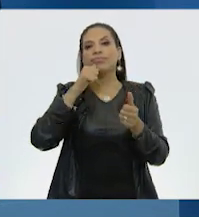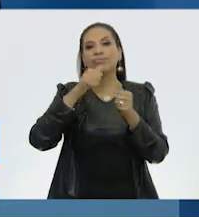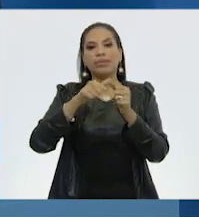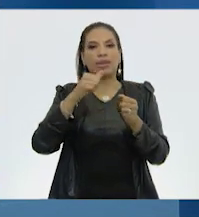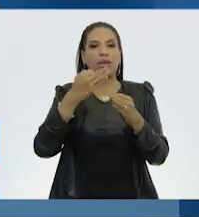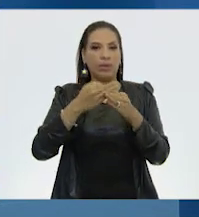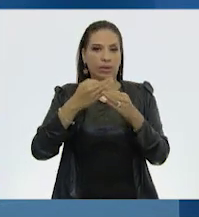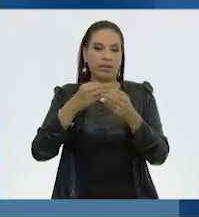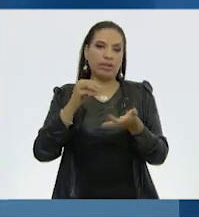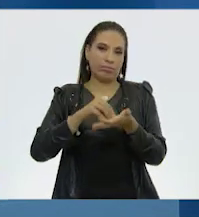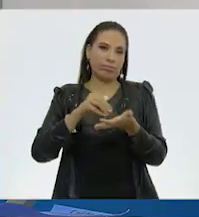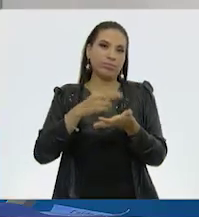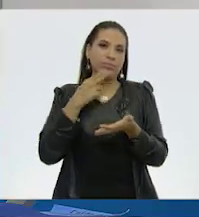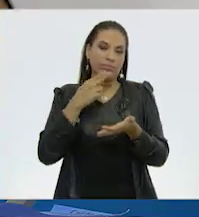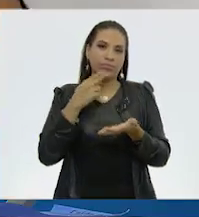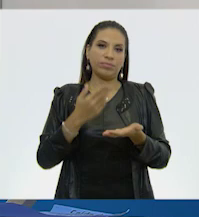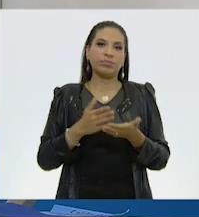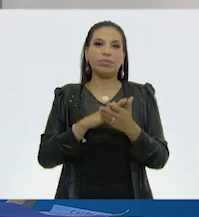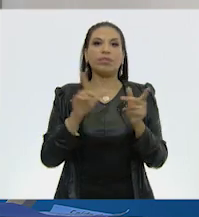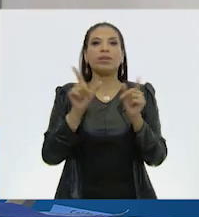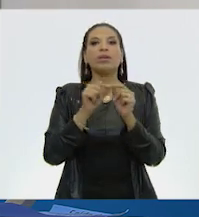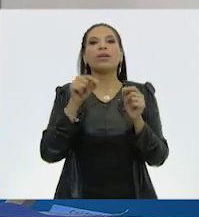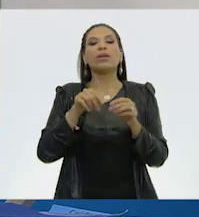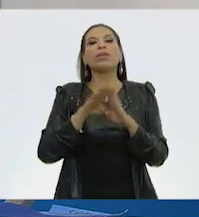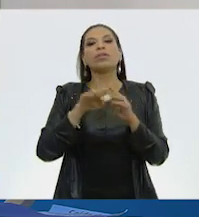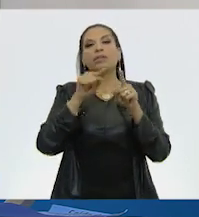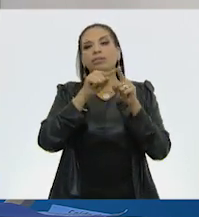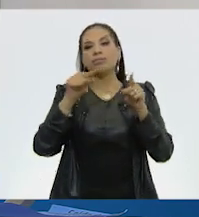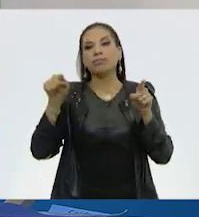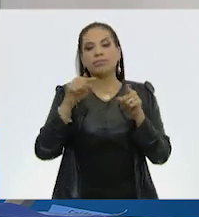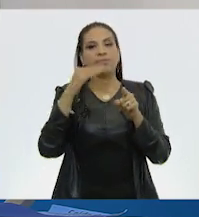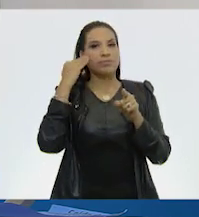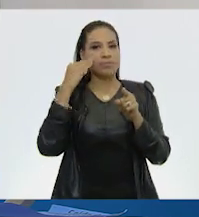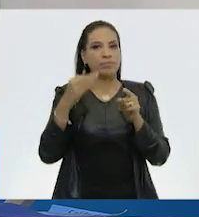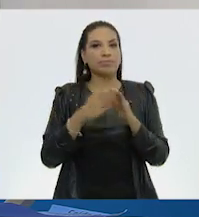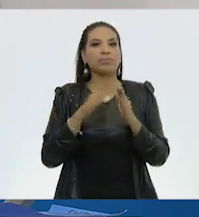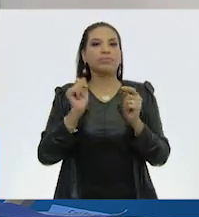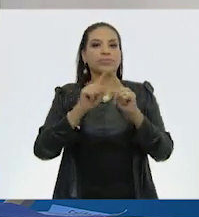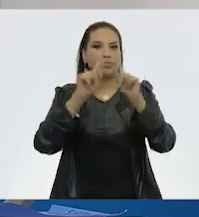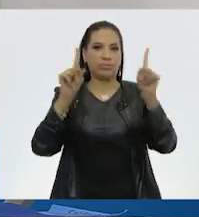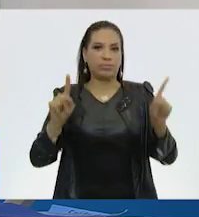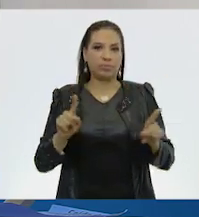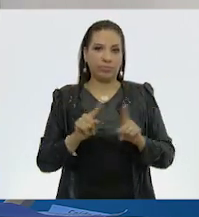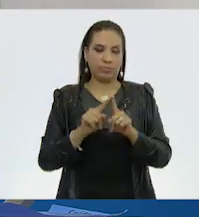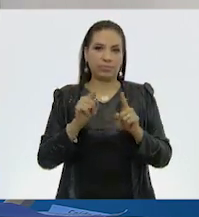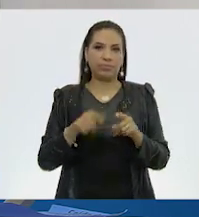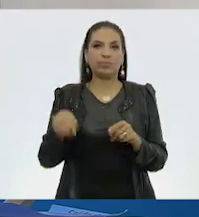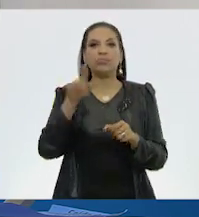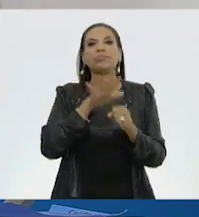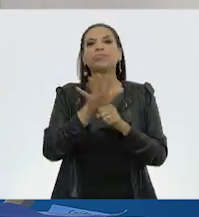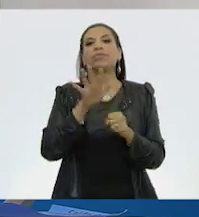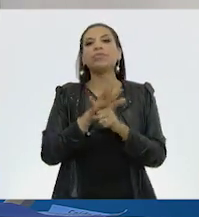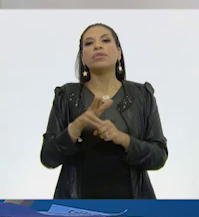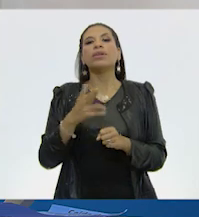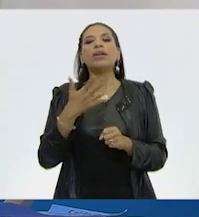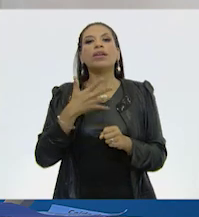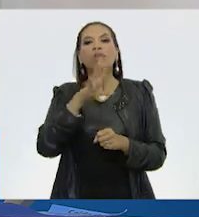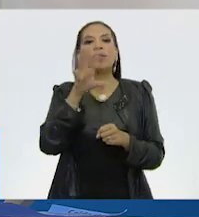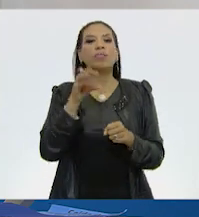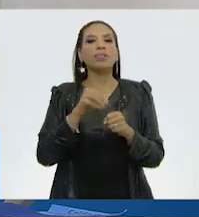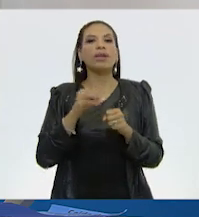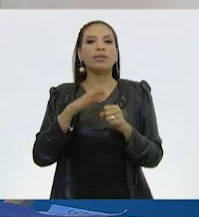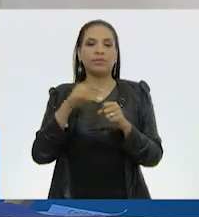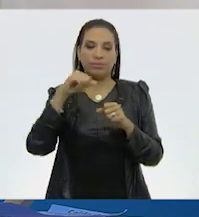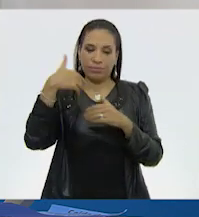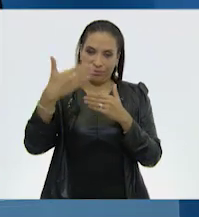alfabético que usamos en la actualidad. Hasta aquí llegaremos con nuestra línea del tiempo y nuestro cuadro comparativo, los cuales complementaremos